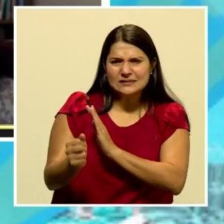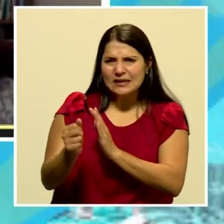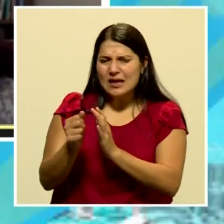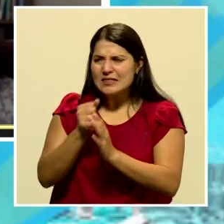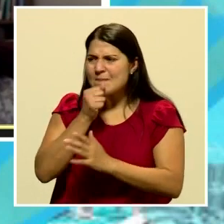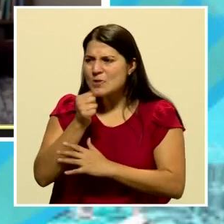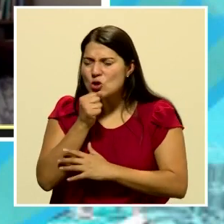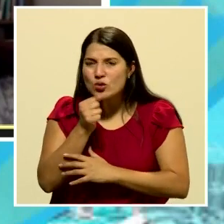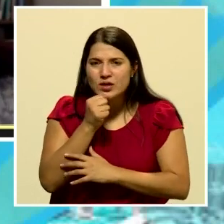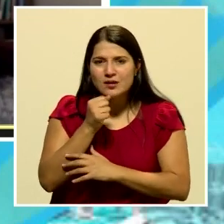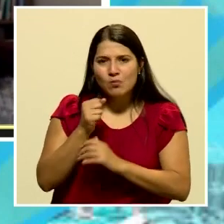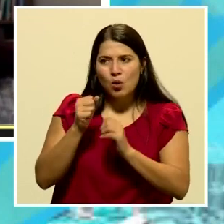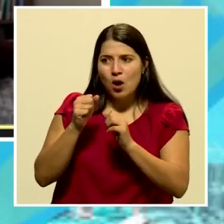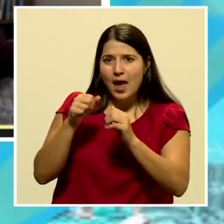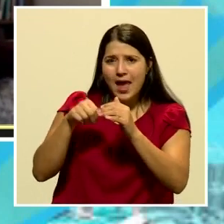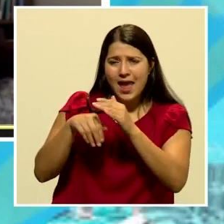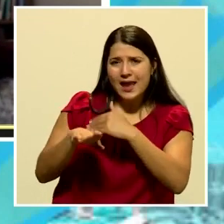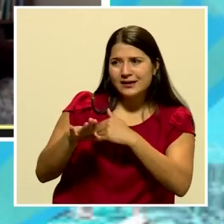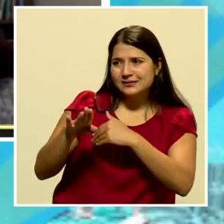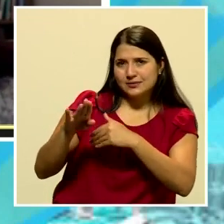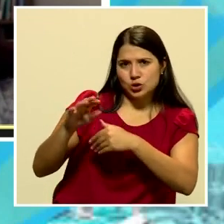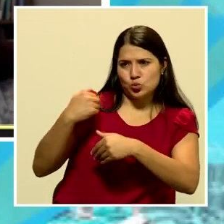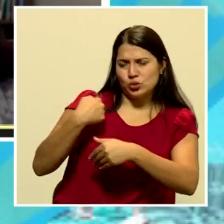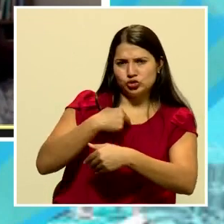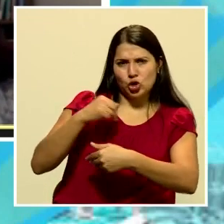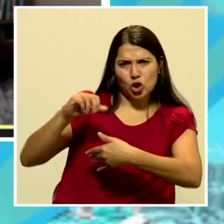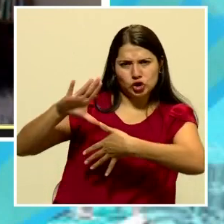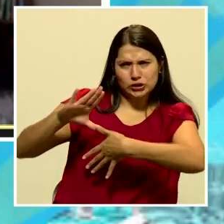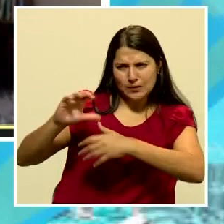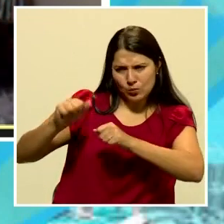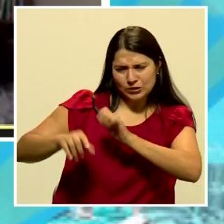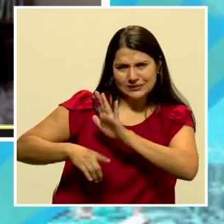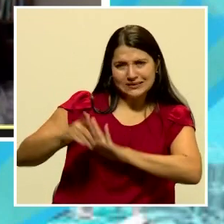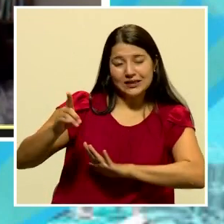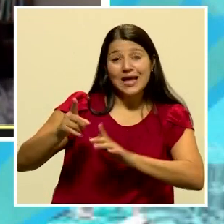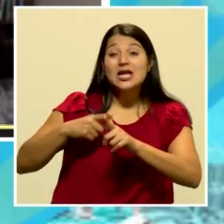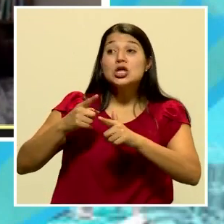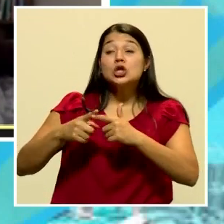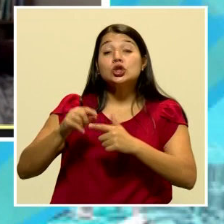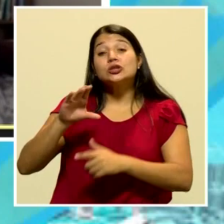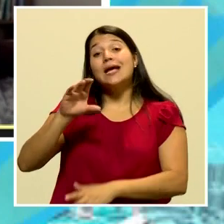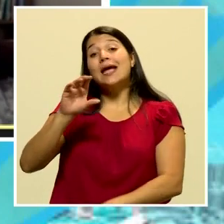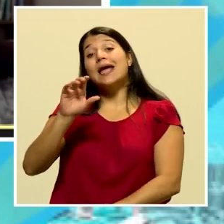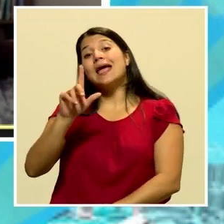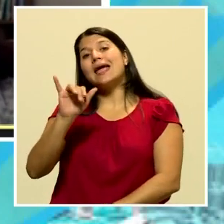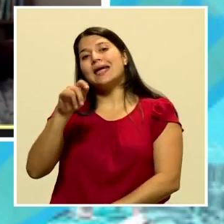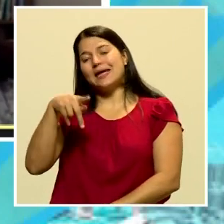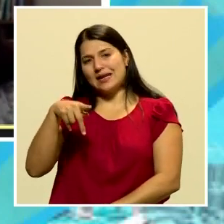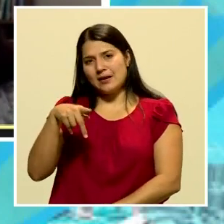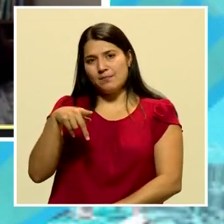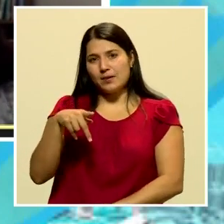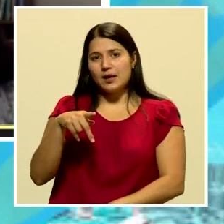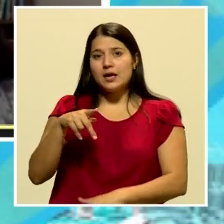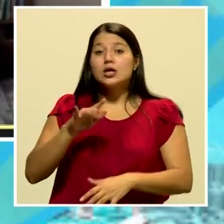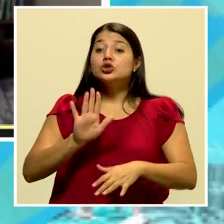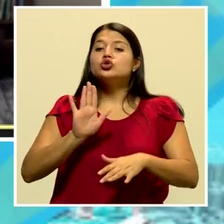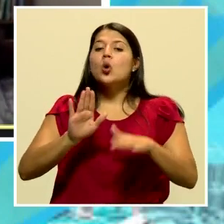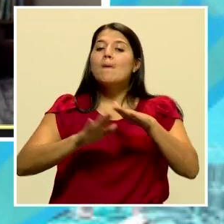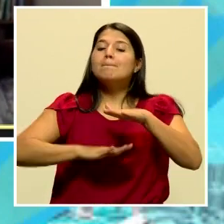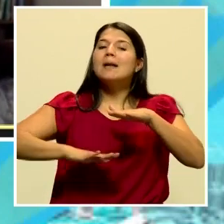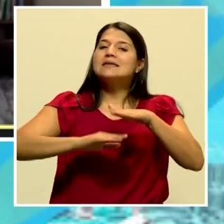en el continente y sacar esto adelante. Entonces tenemos CLIP, en realidad su base es Costa Rica,